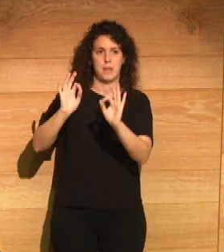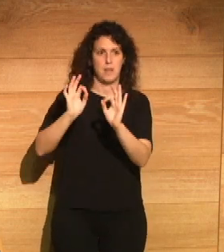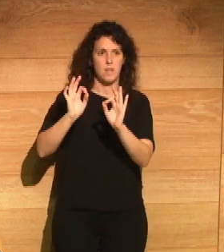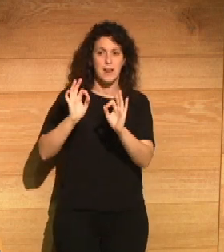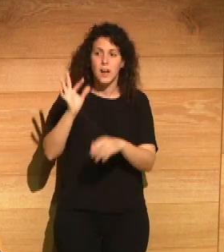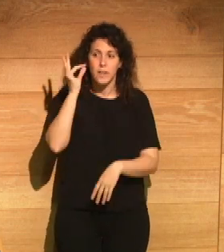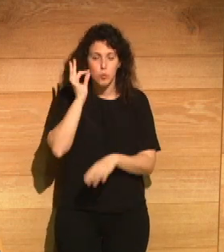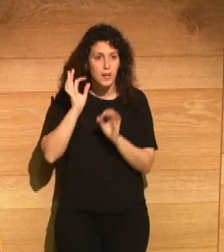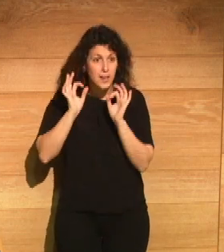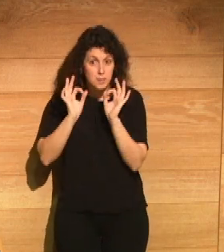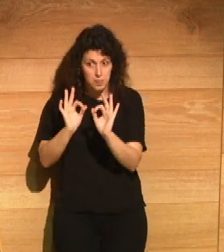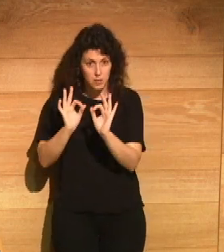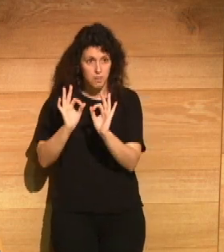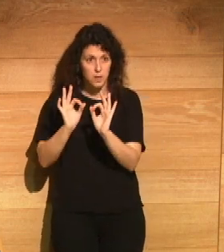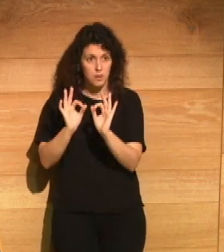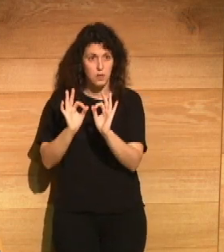de esta mujer,